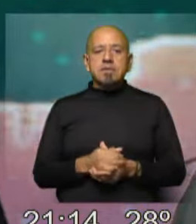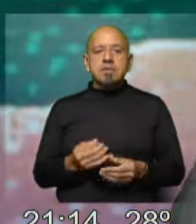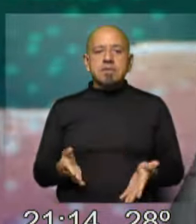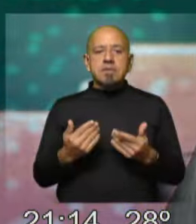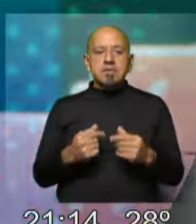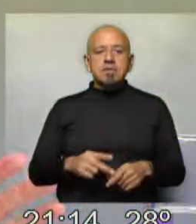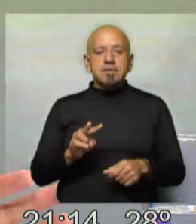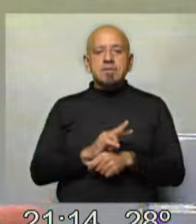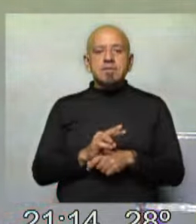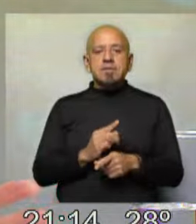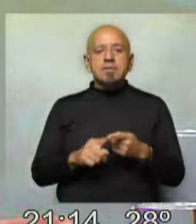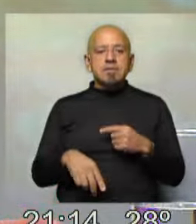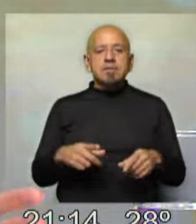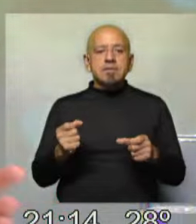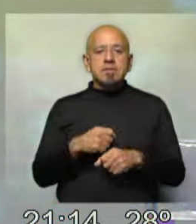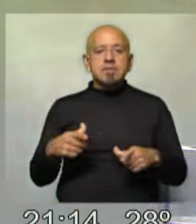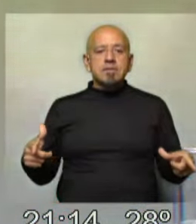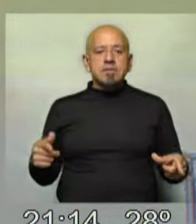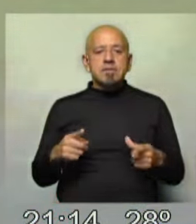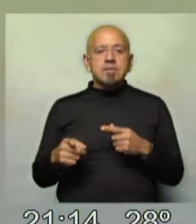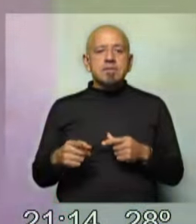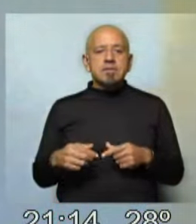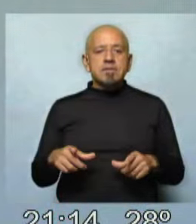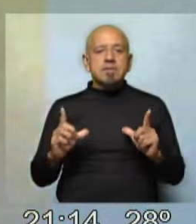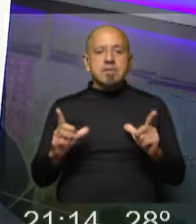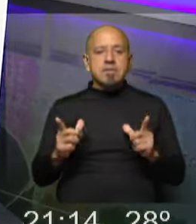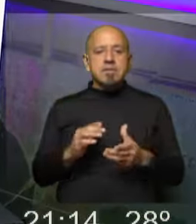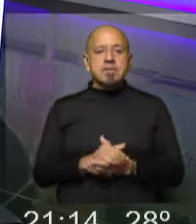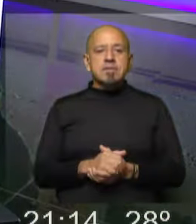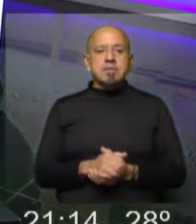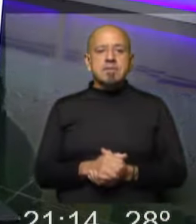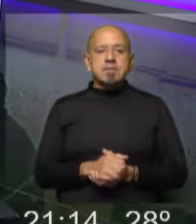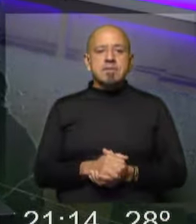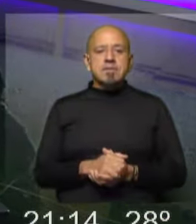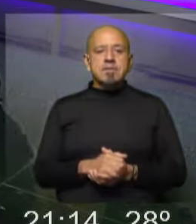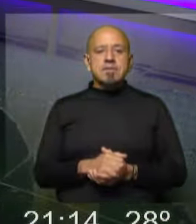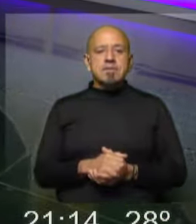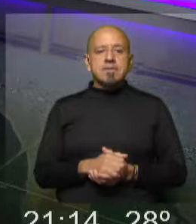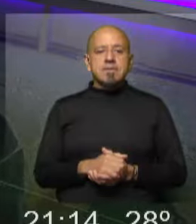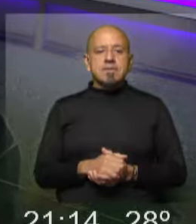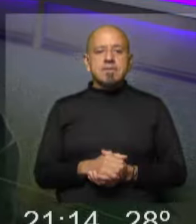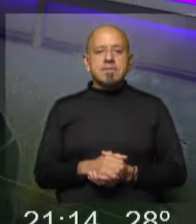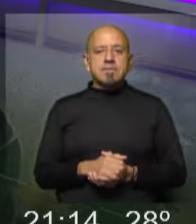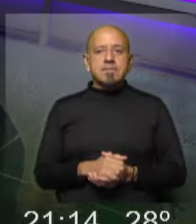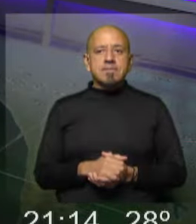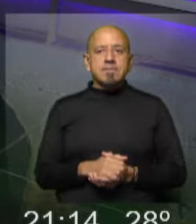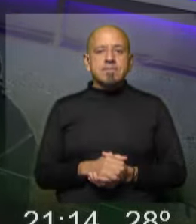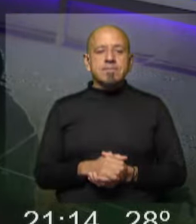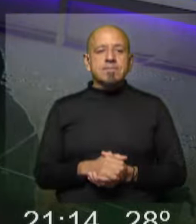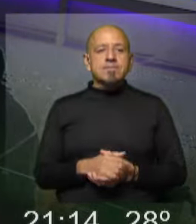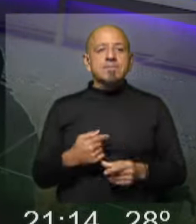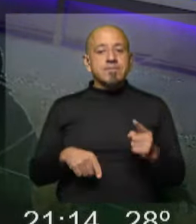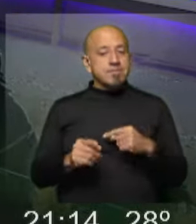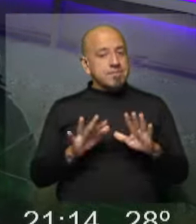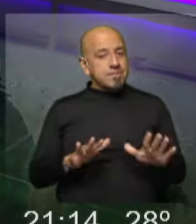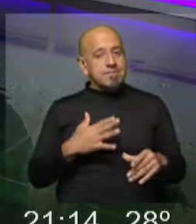cuiden cuiden que te limpito que sea para disfrutar la gente que dis tía para tía se tía para para para